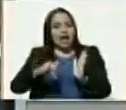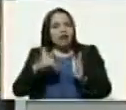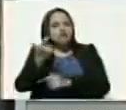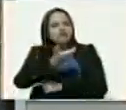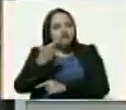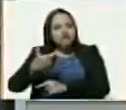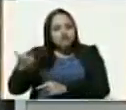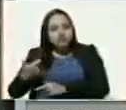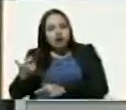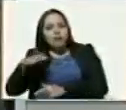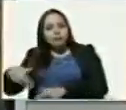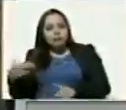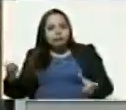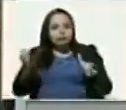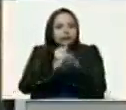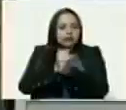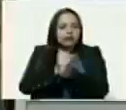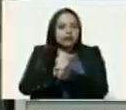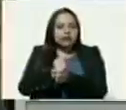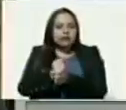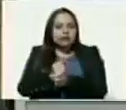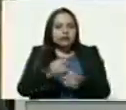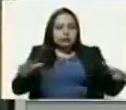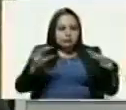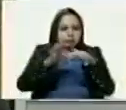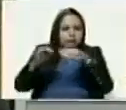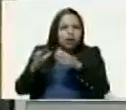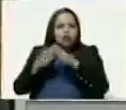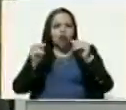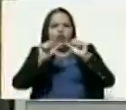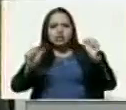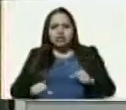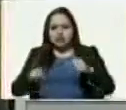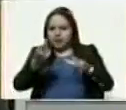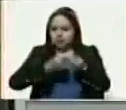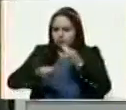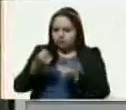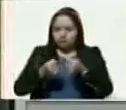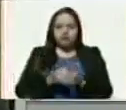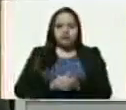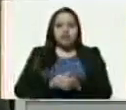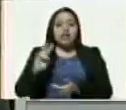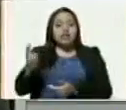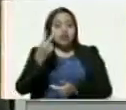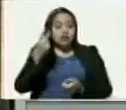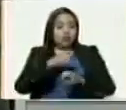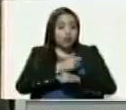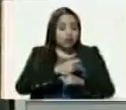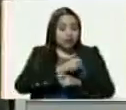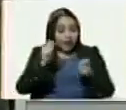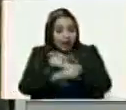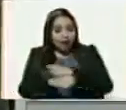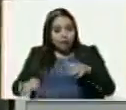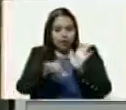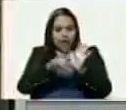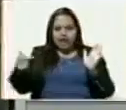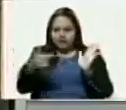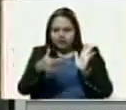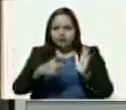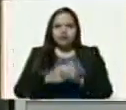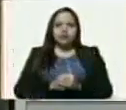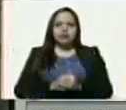que se vaya logrando también tejer todo el ecosistema. Y la segunda modificación que se hizo en esa ley,